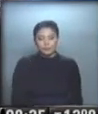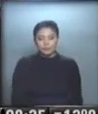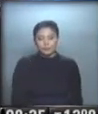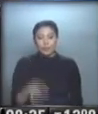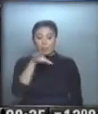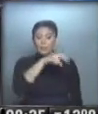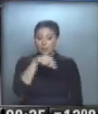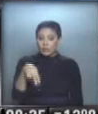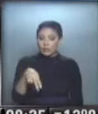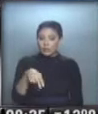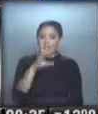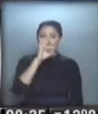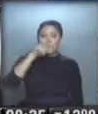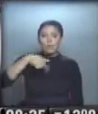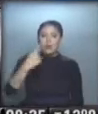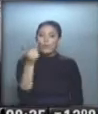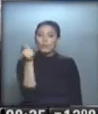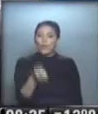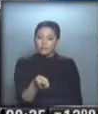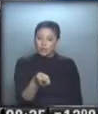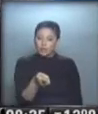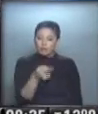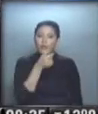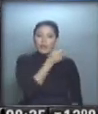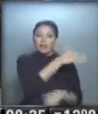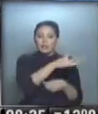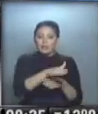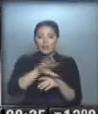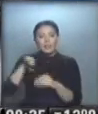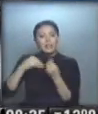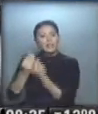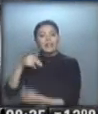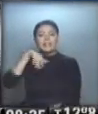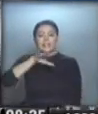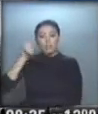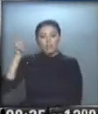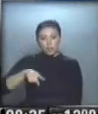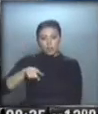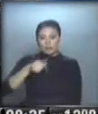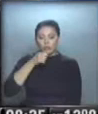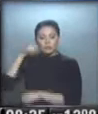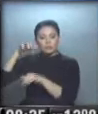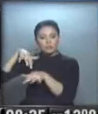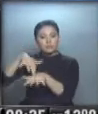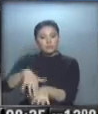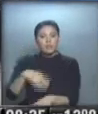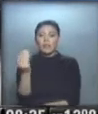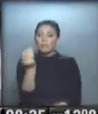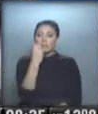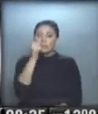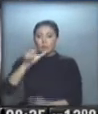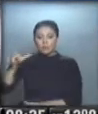en el que se utilizará el 0.1 por ciento del caudal de los ríos frente al 5% que se utiliza para el riego y consumo humano